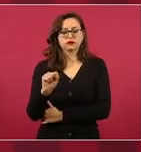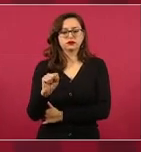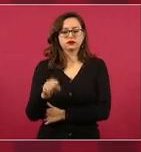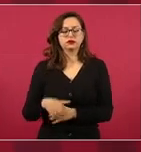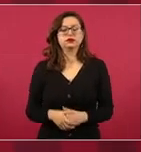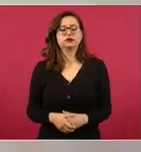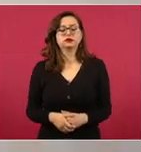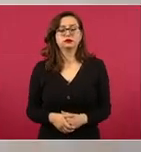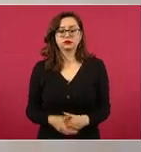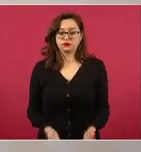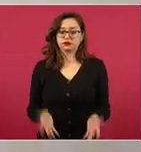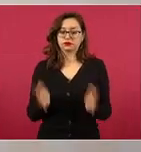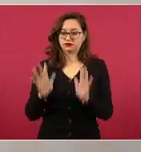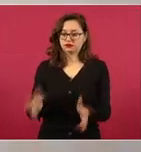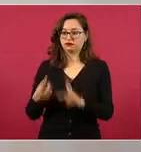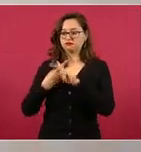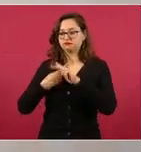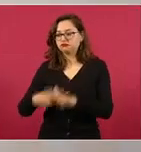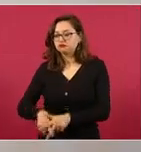pues ya operando